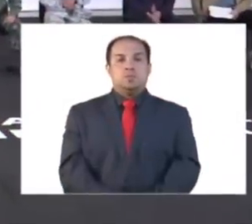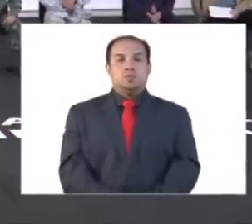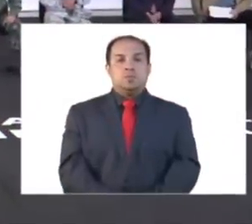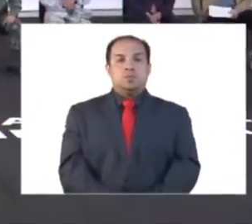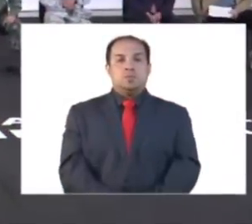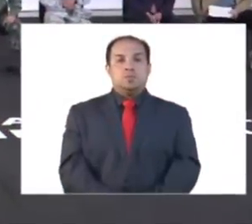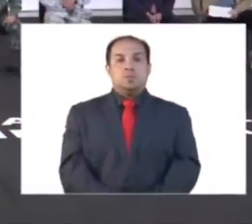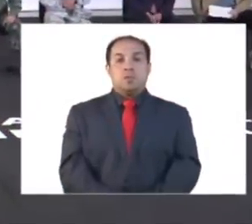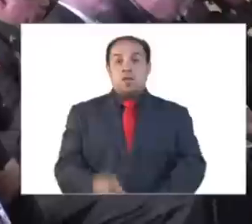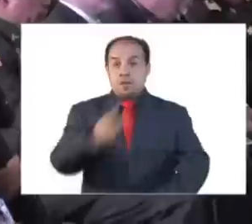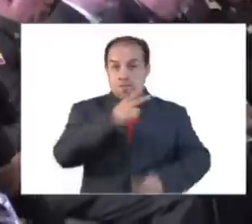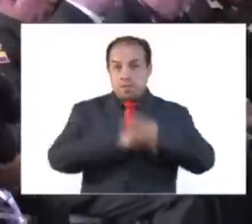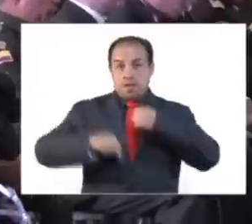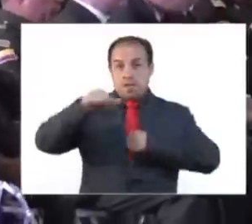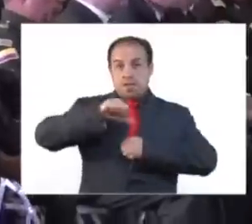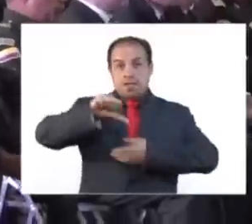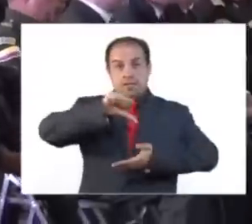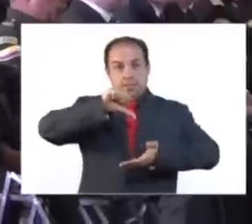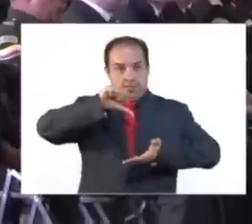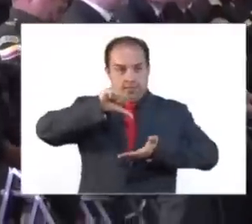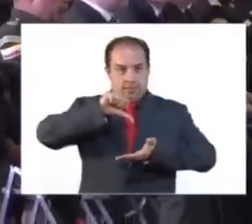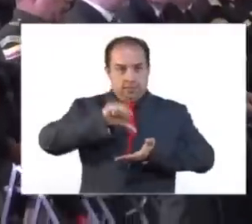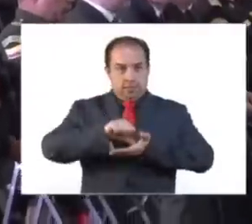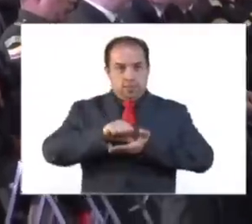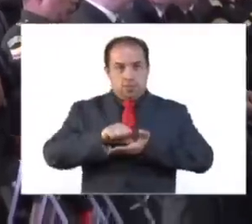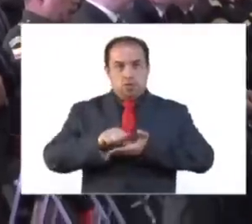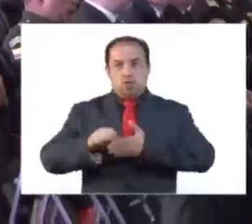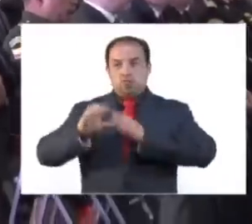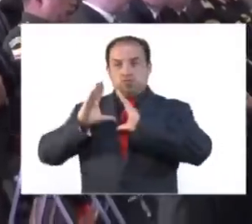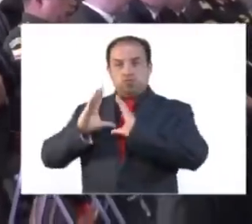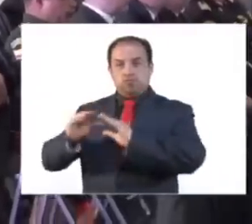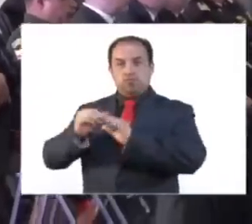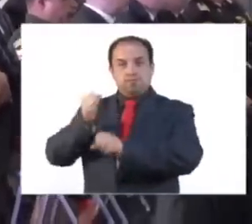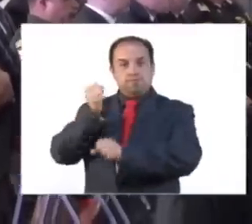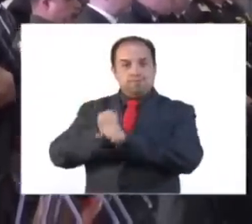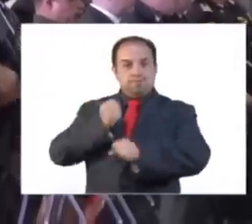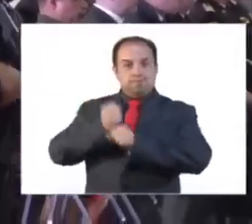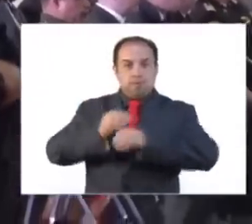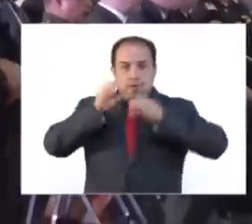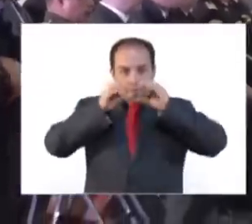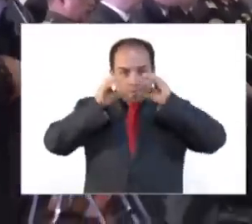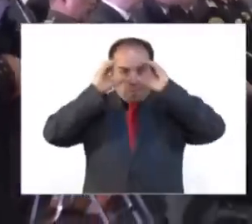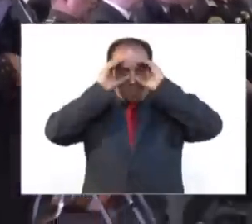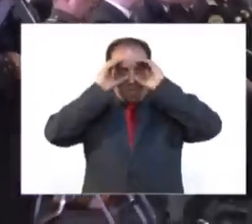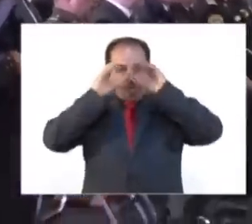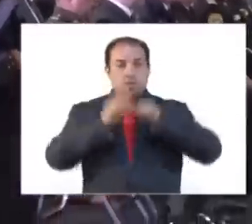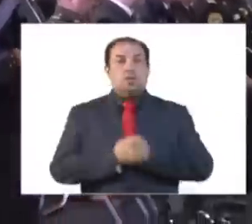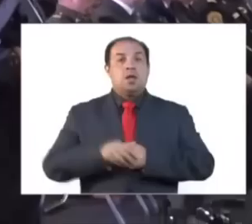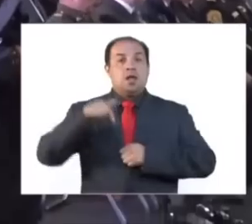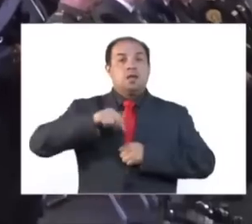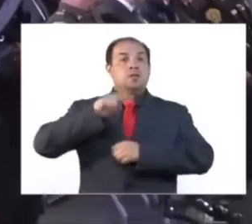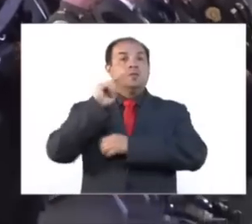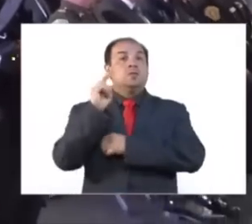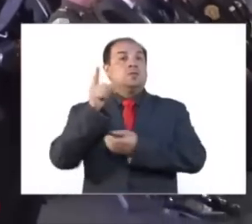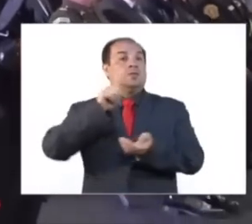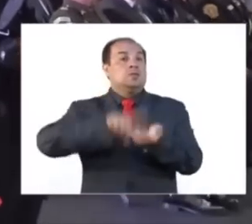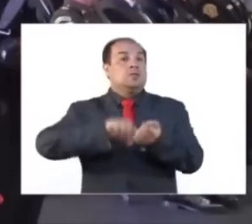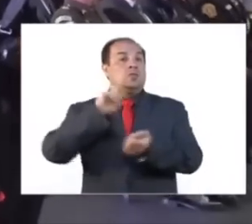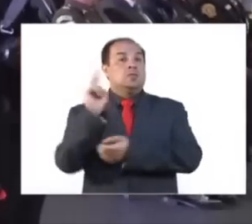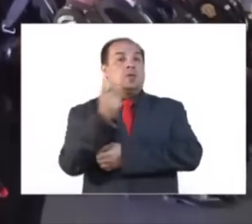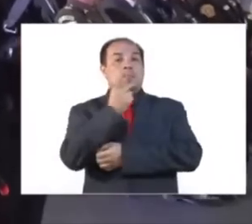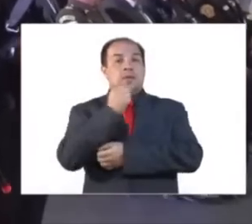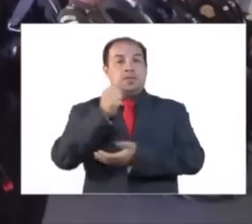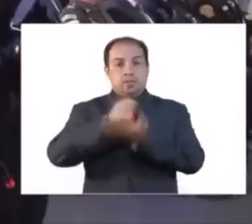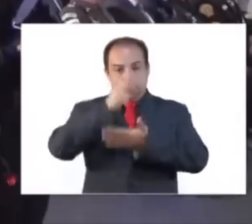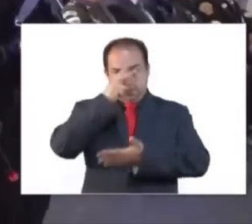Estamos aquí en el Centro de Entrenamiento de Realidad Virtual, en la Universidad de la Policía de la Ciudad de